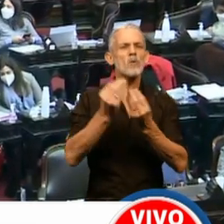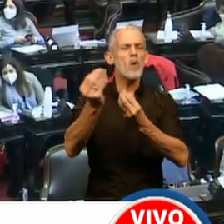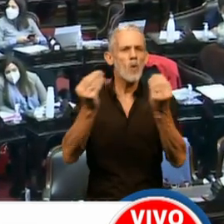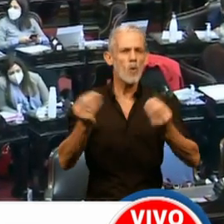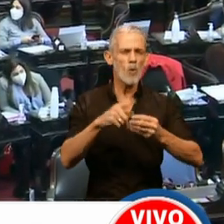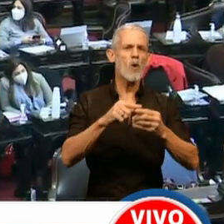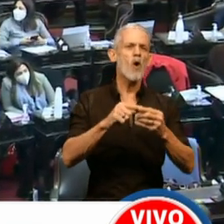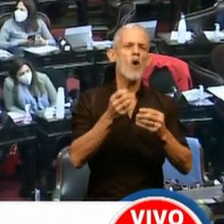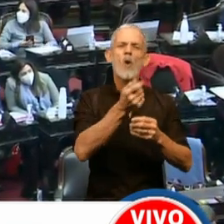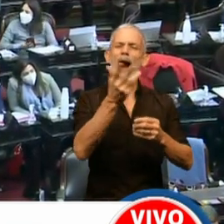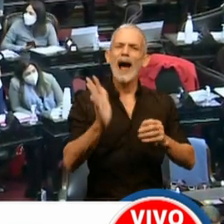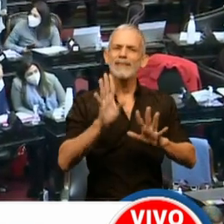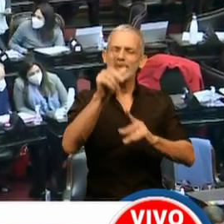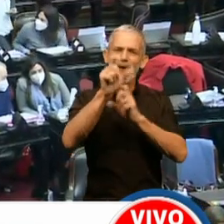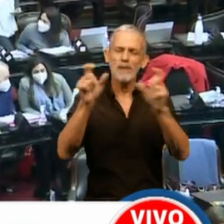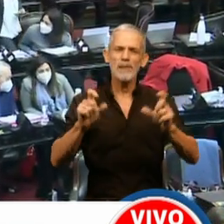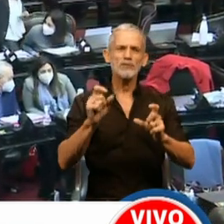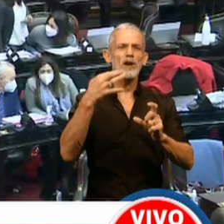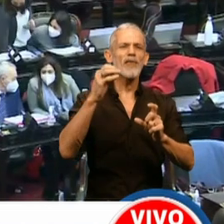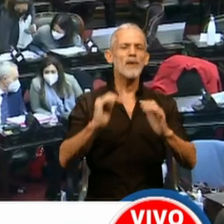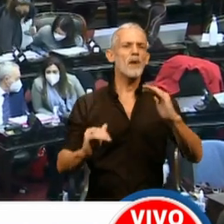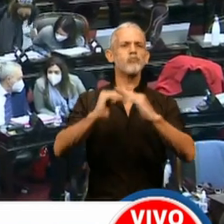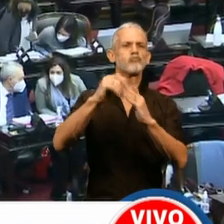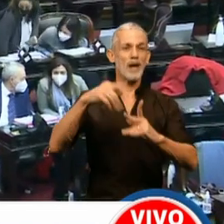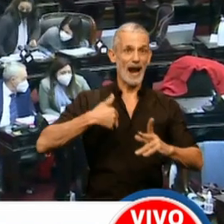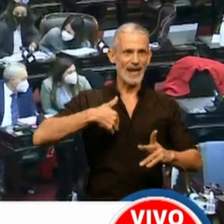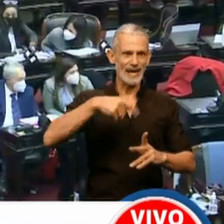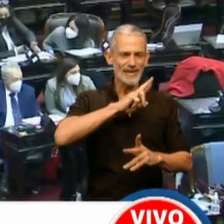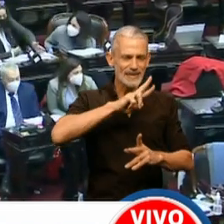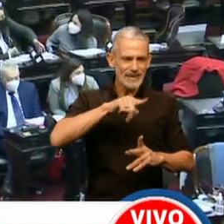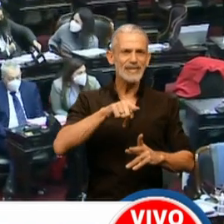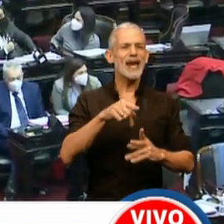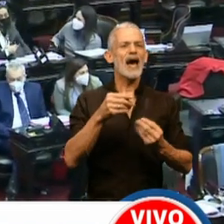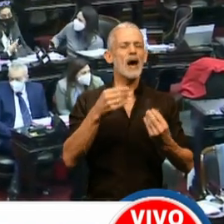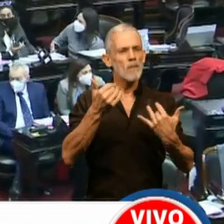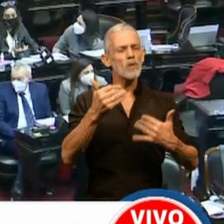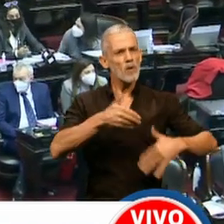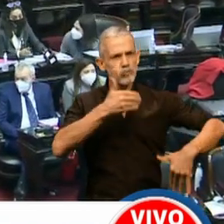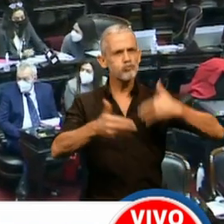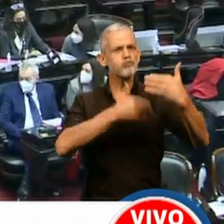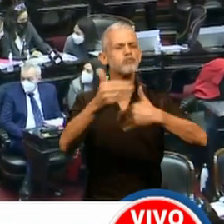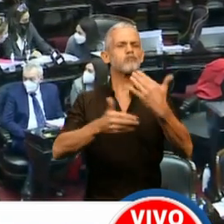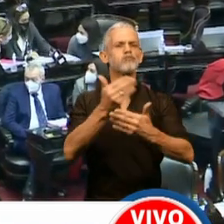leyes de cuotas que permitieron que las mujeres en la argentina a avanzar sobre la